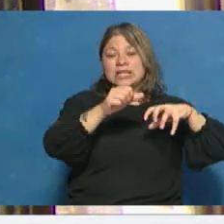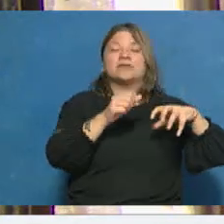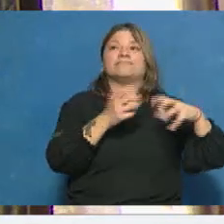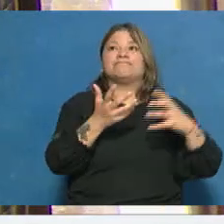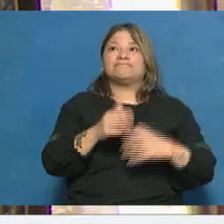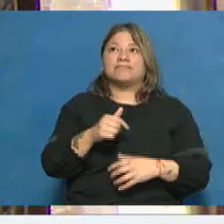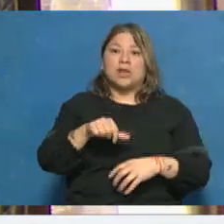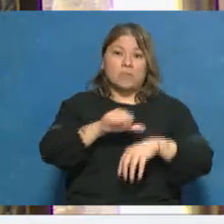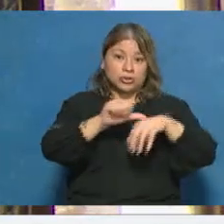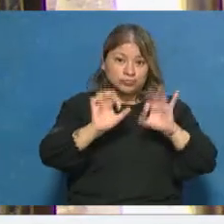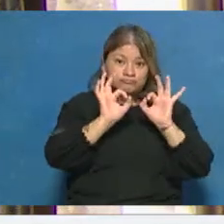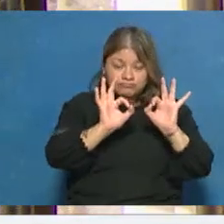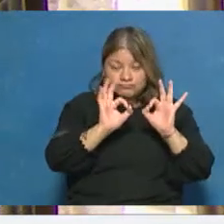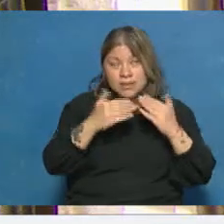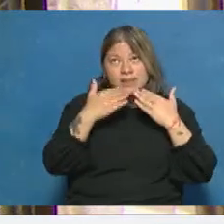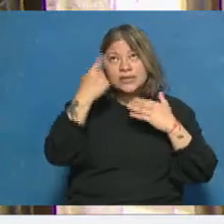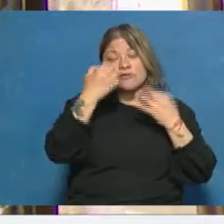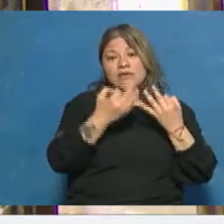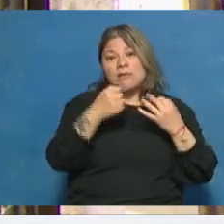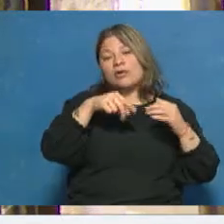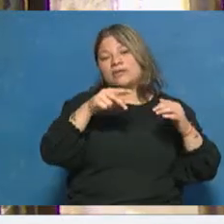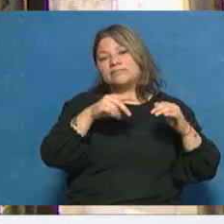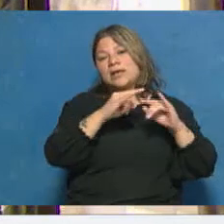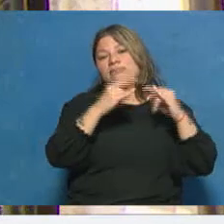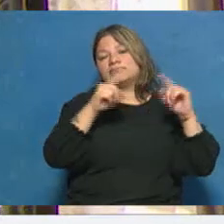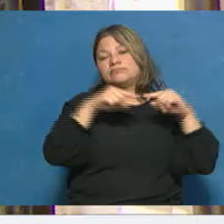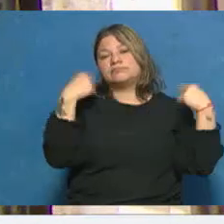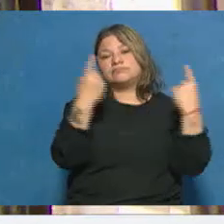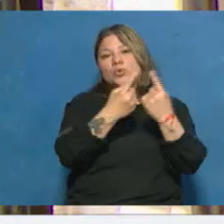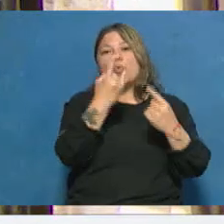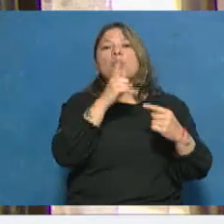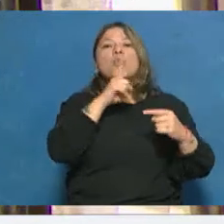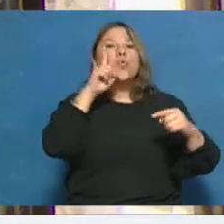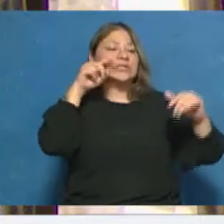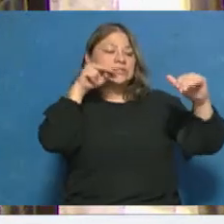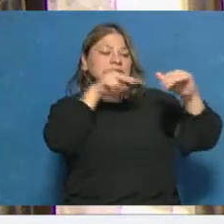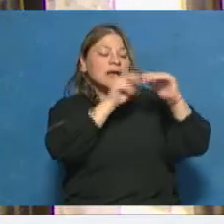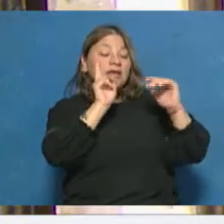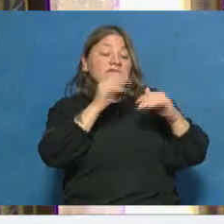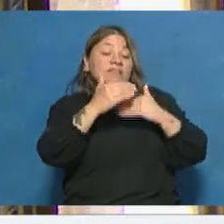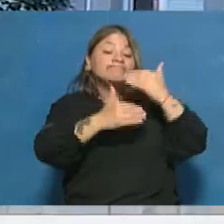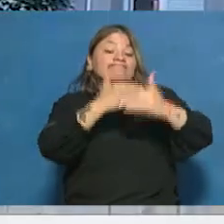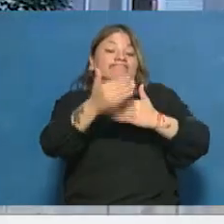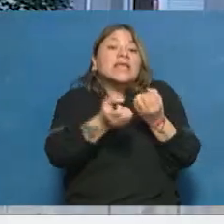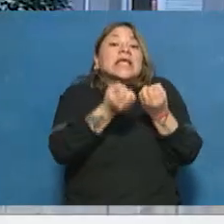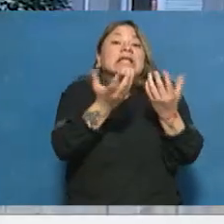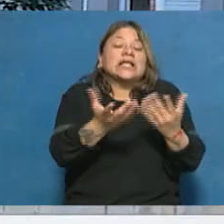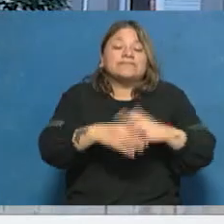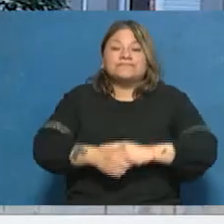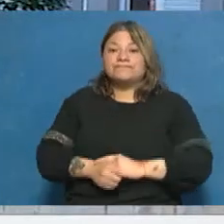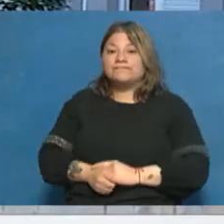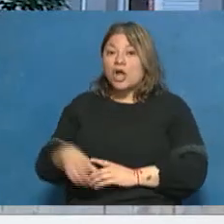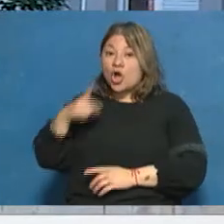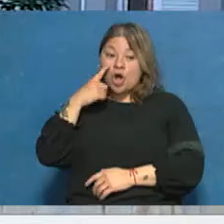y le hicieron la operación, salió bien la operación, pero está en terapia intensiva y hay que ver cómo evoluciona con el transcurso de las horas. El hombre